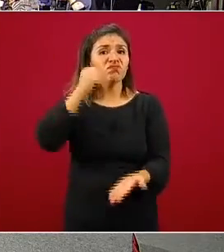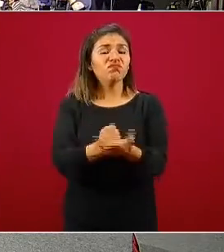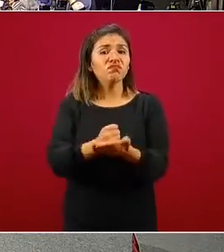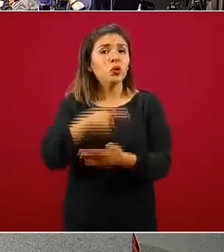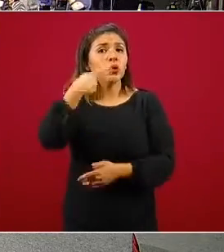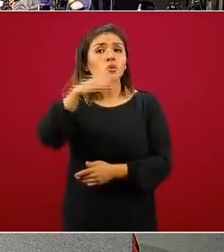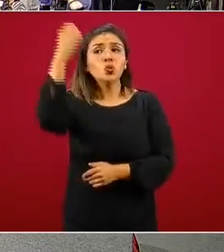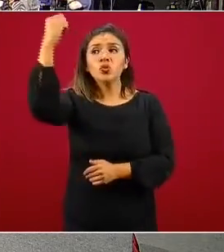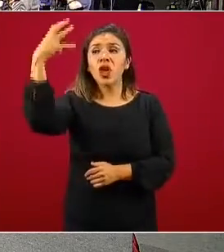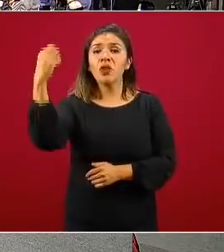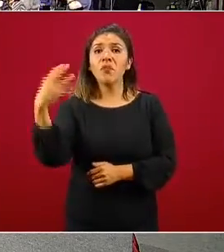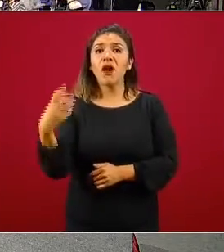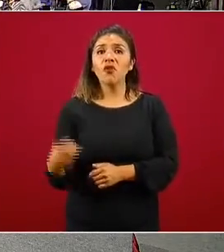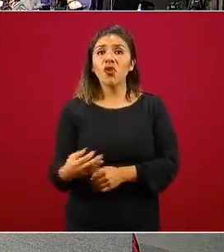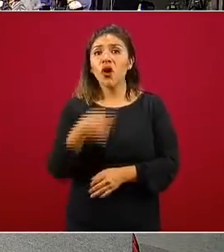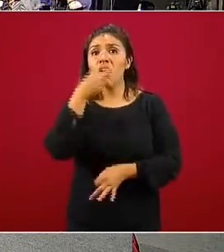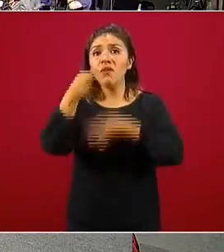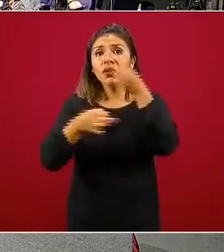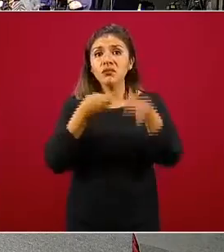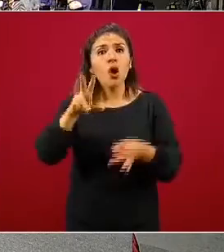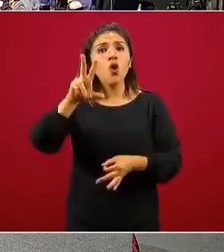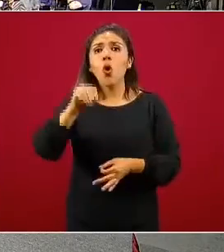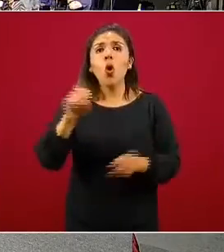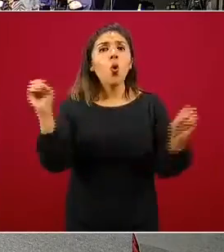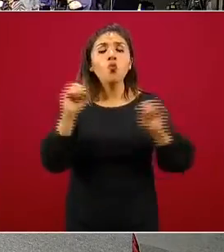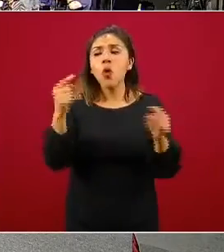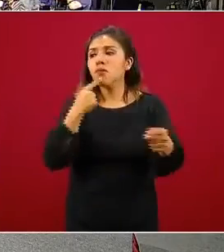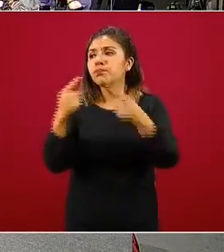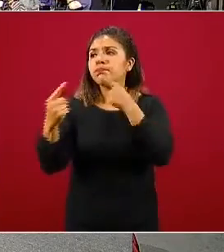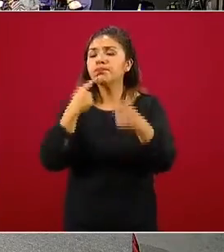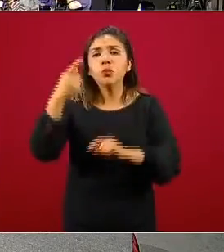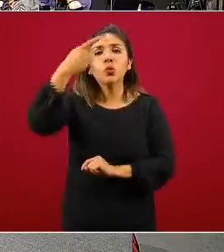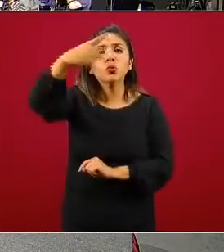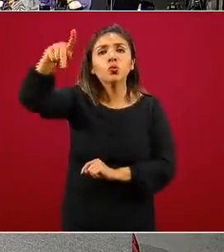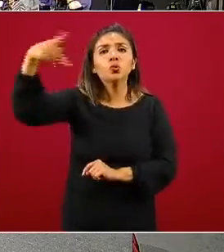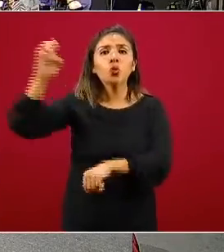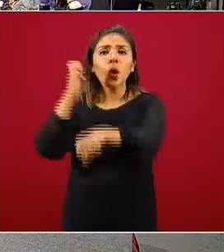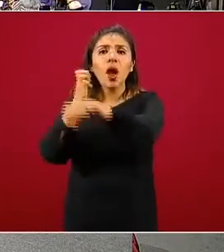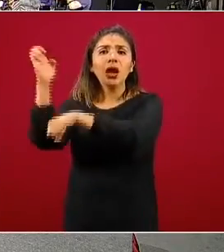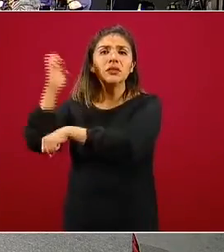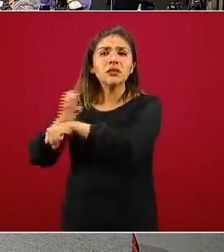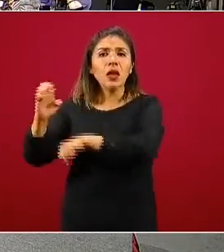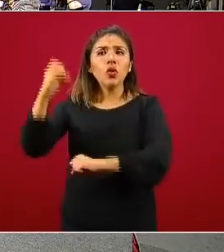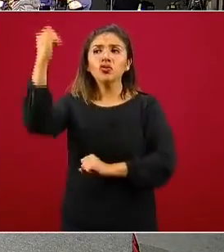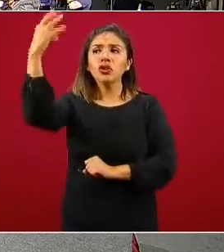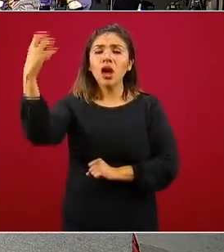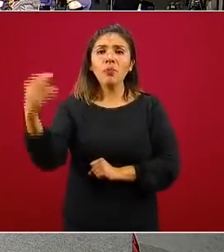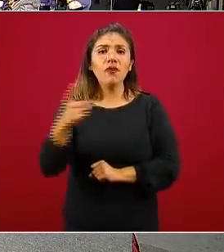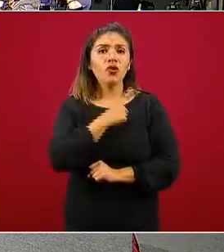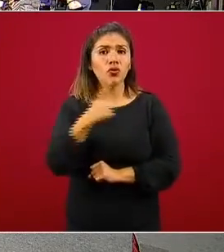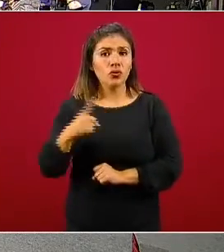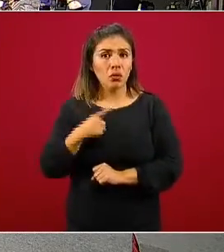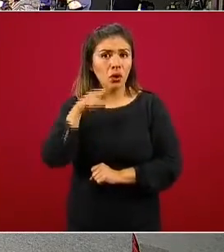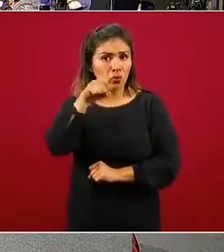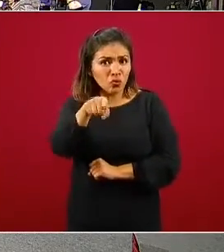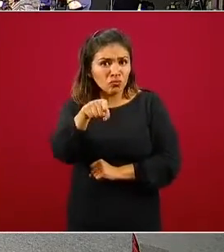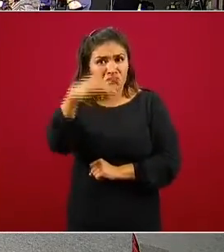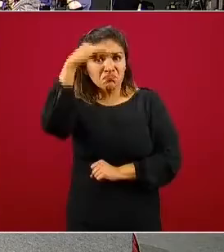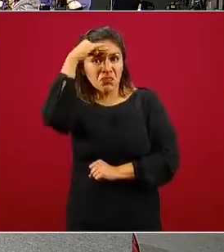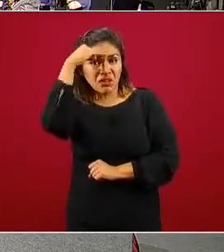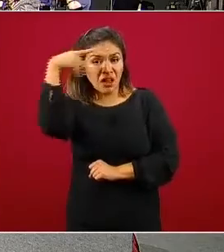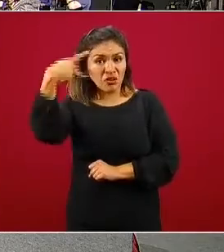propio semáforo y no considerar los semáforos que ellos consideran deben de manejar. ¿Van a dejarles